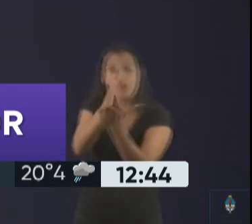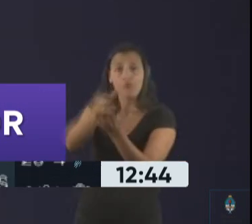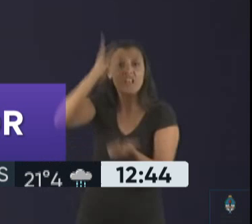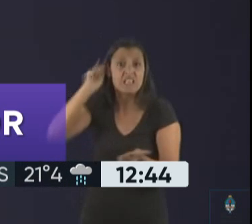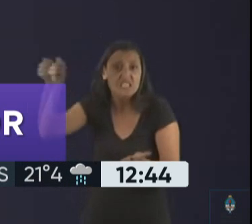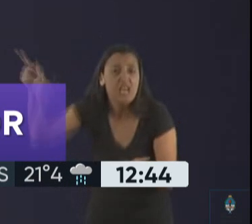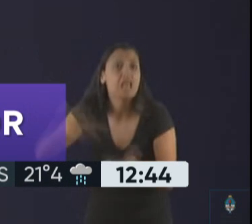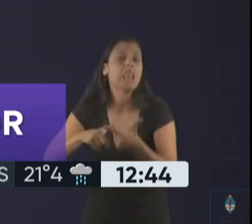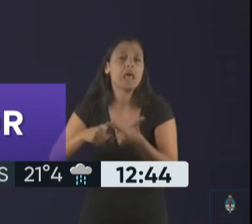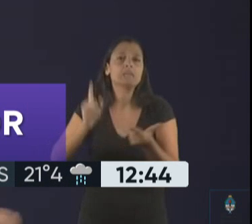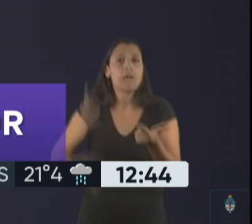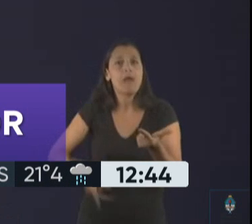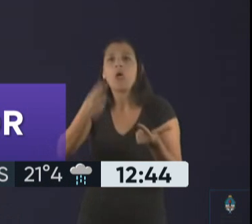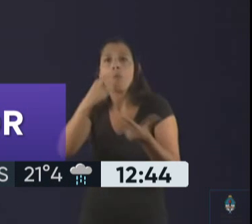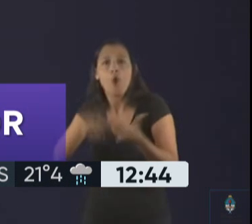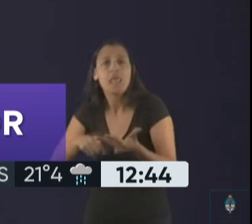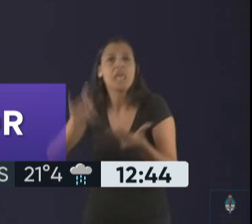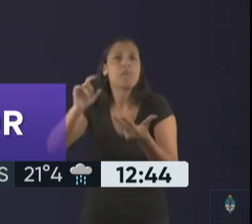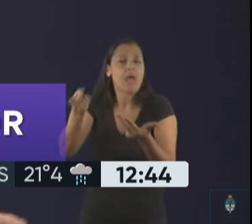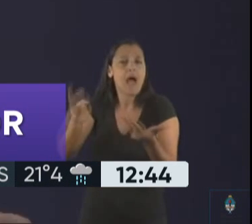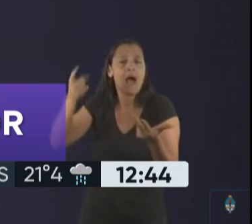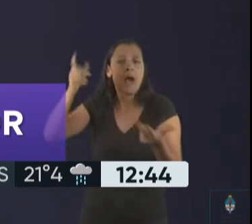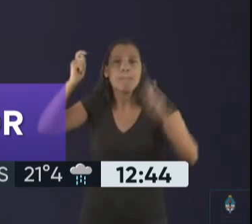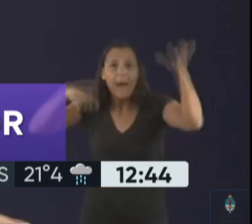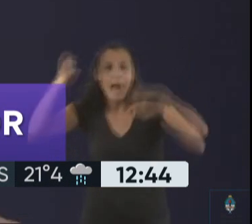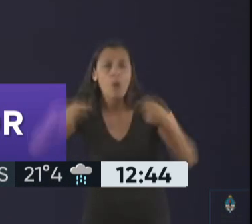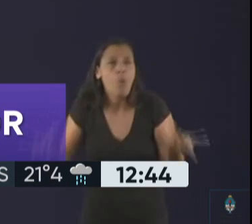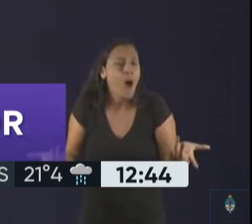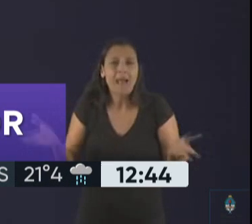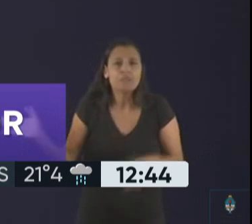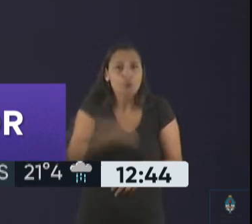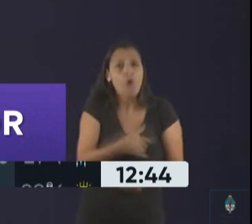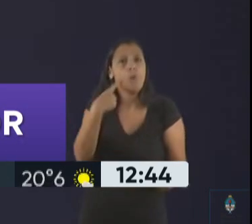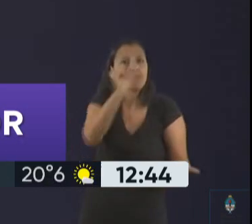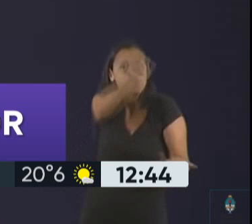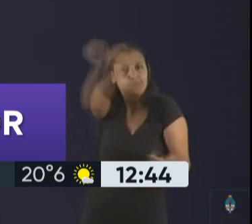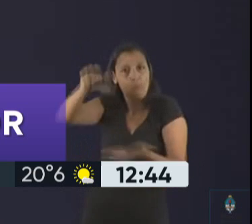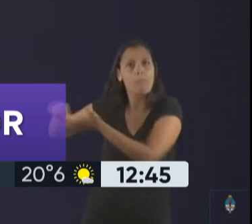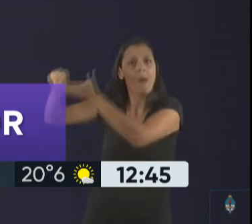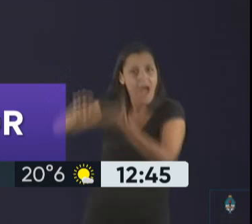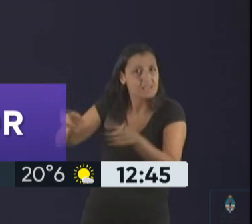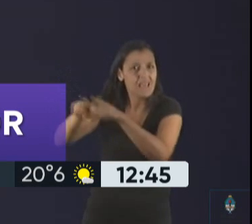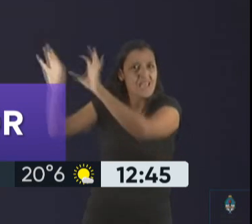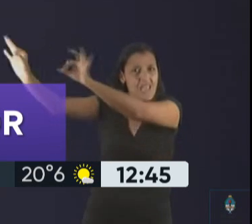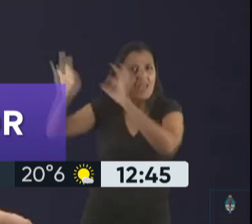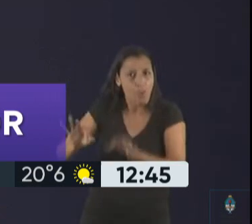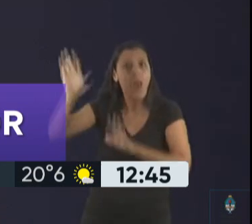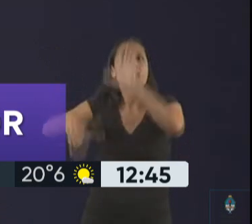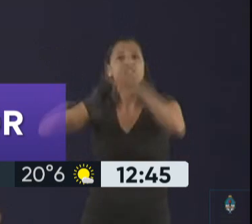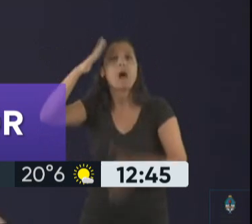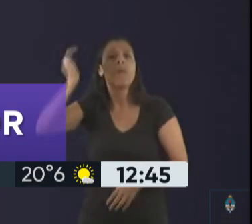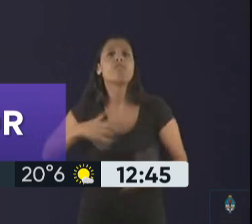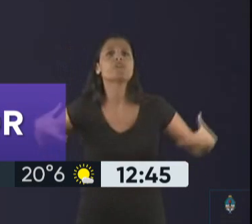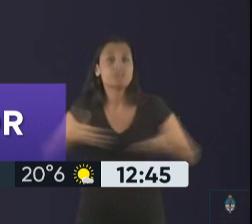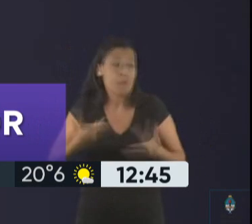Boric, lo hace Bolivia con Arce, lo hace Paraguay, lo hace Brasil con Lula, lo hace Uruguay. De la misma manera, la inmensa mayoría de